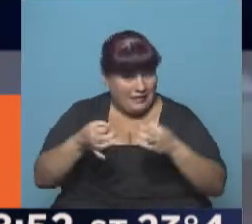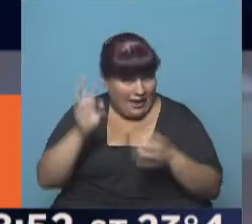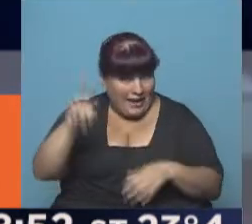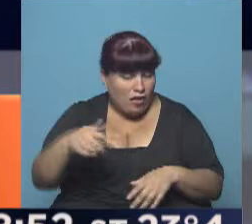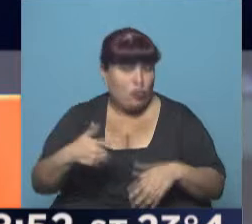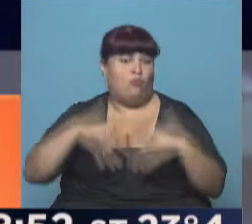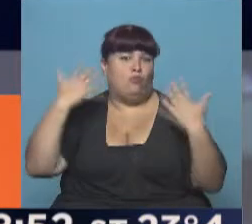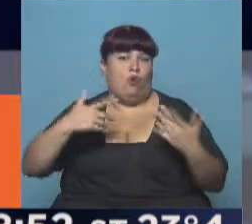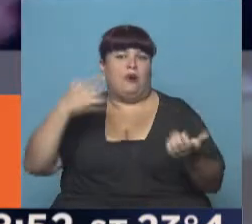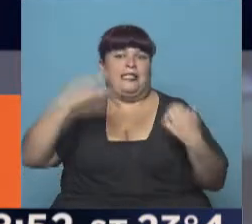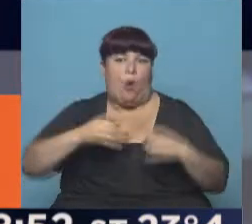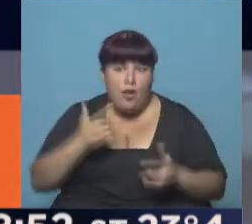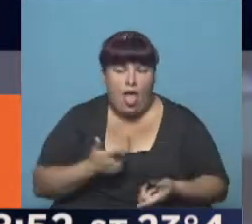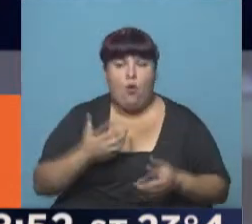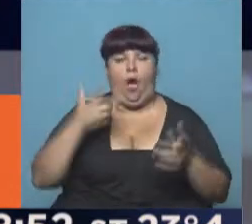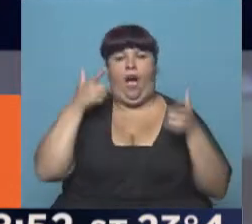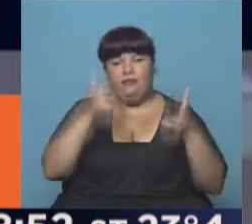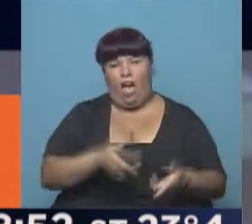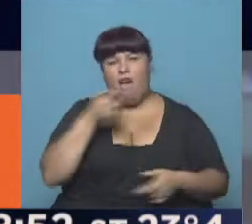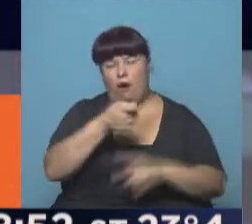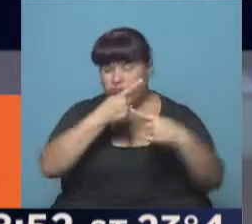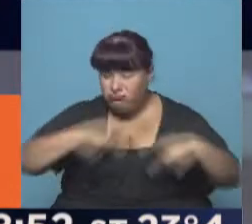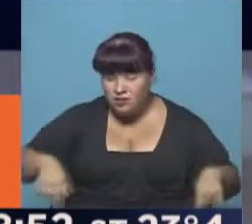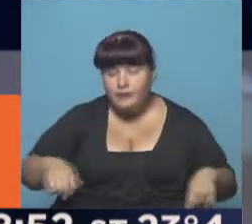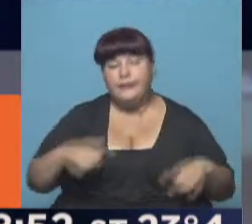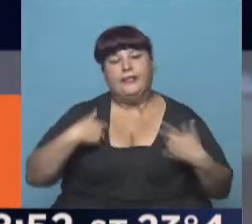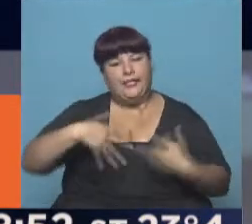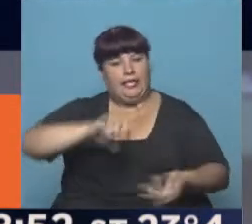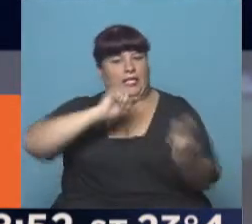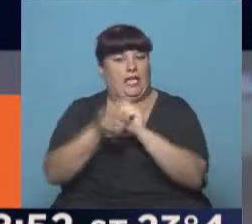después de enormes inseguridades y delitos atroces, entramos a